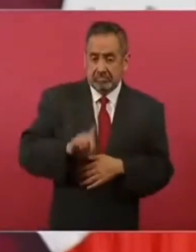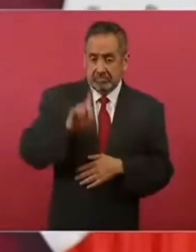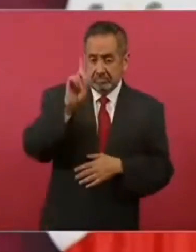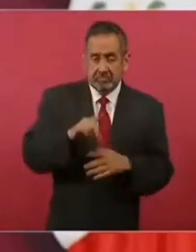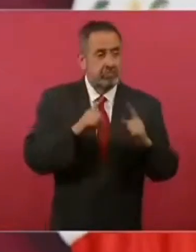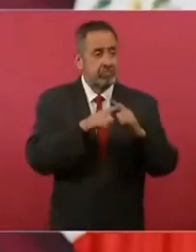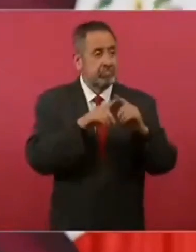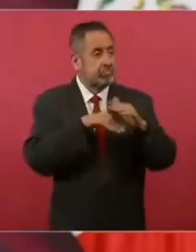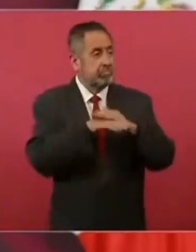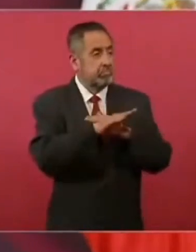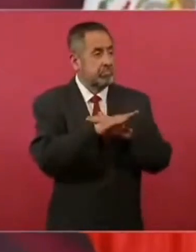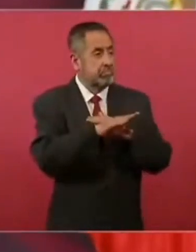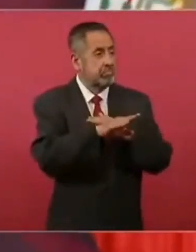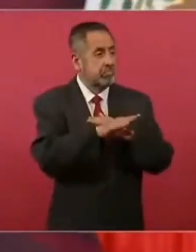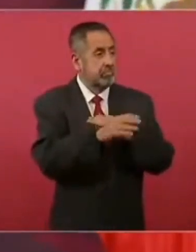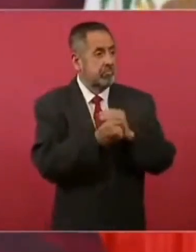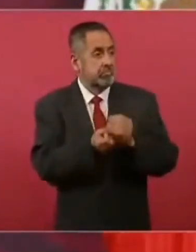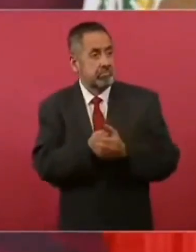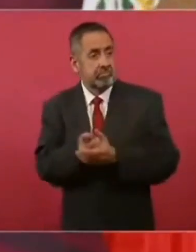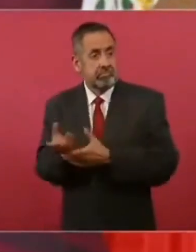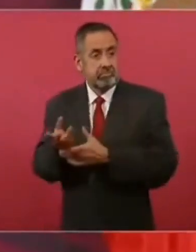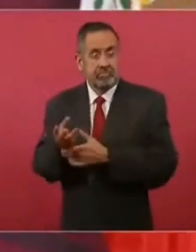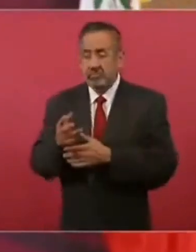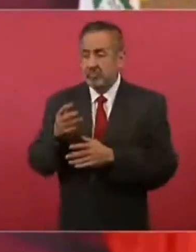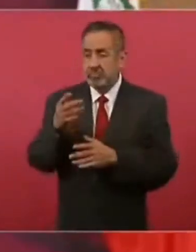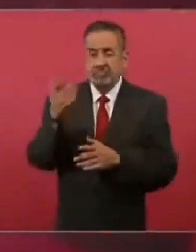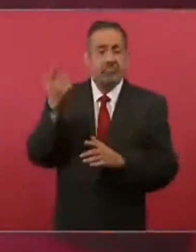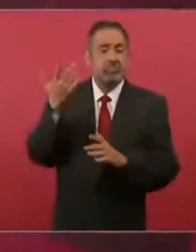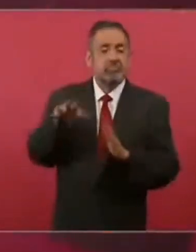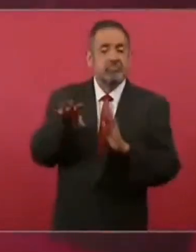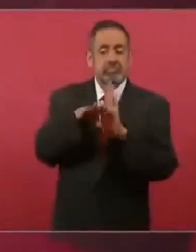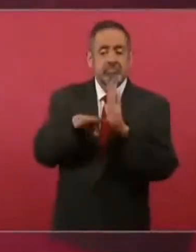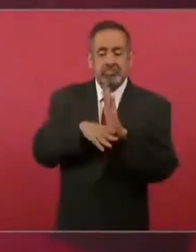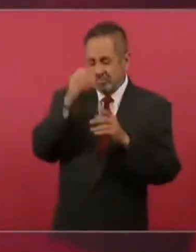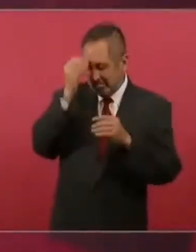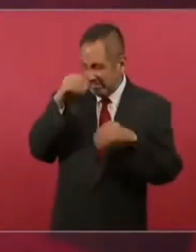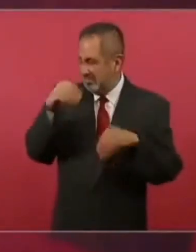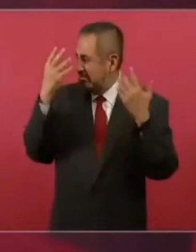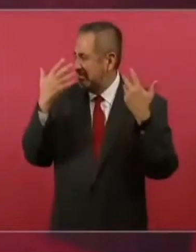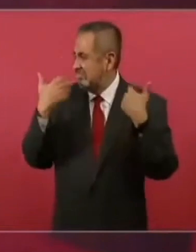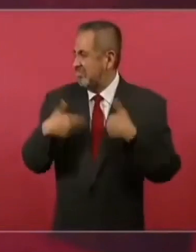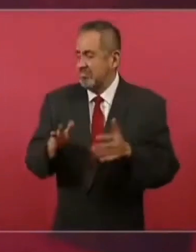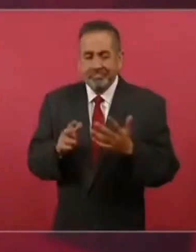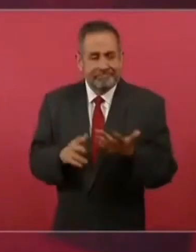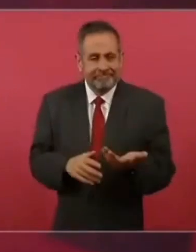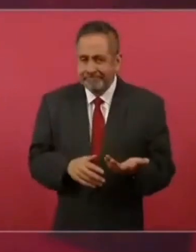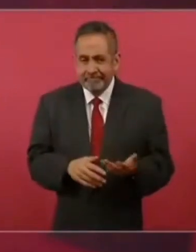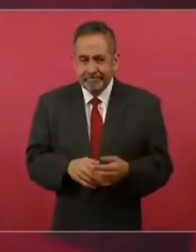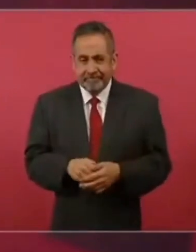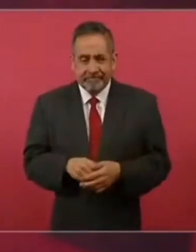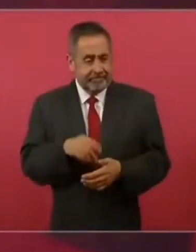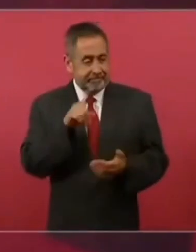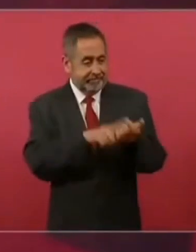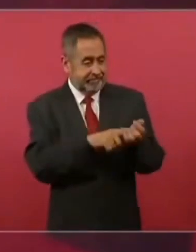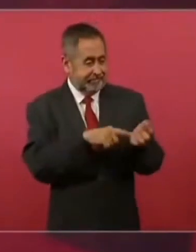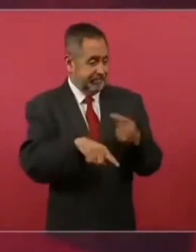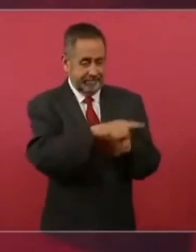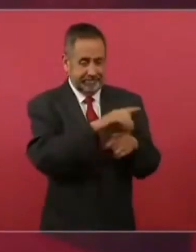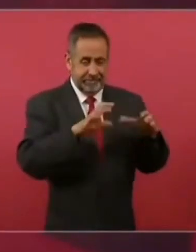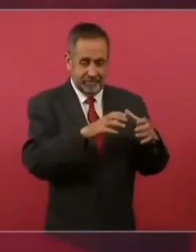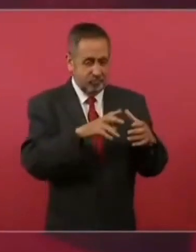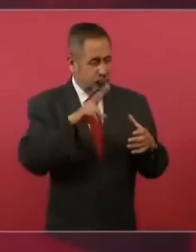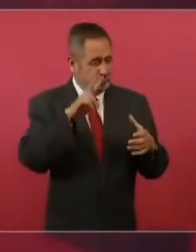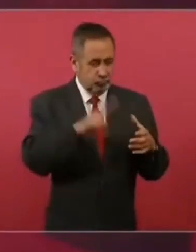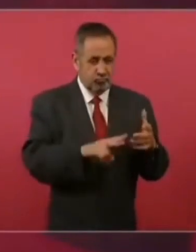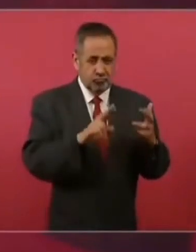pero olvidan los mandamientos, porque la verdadera doctrina de los conservadores